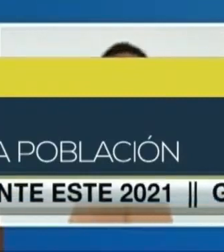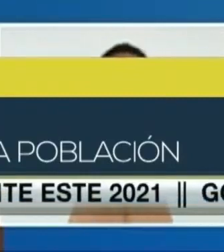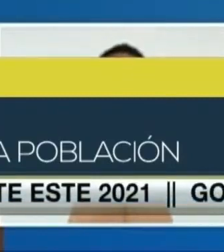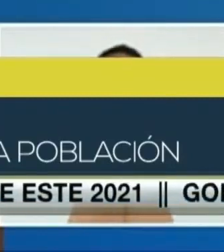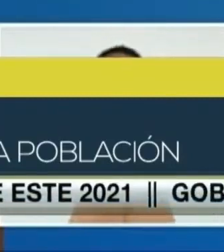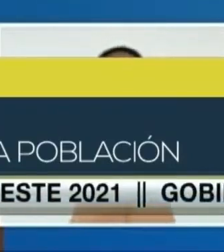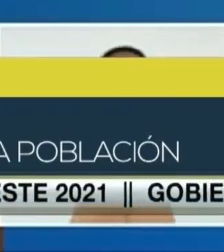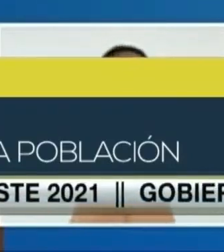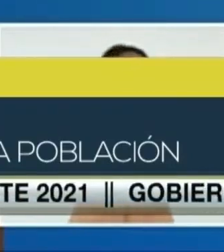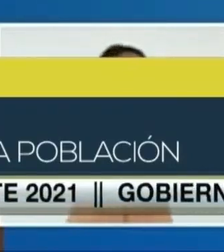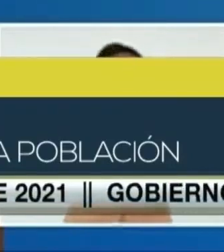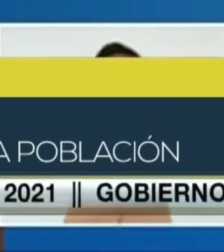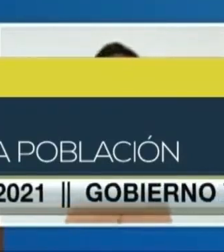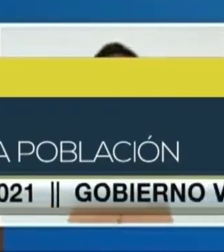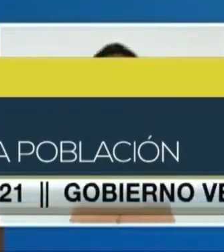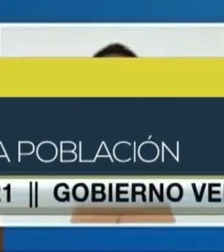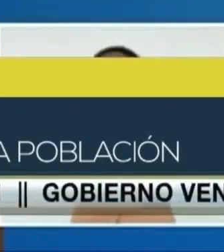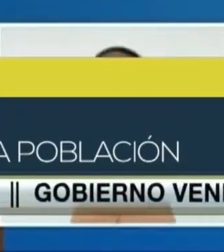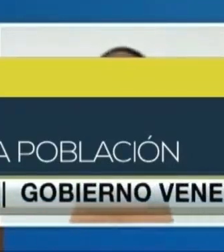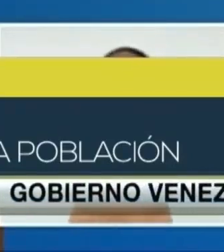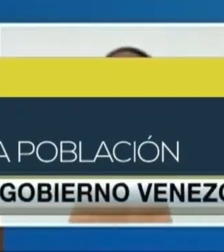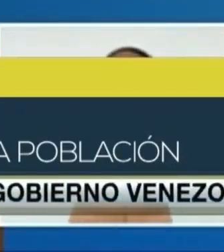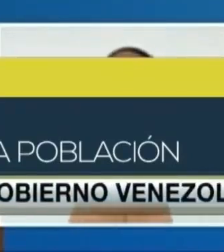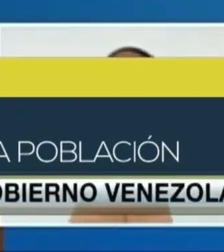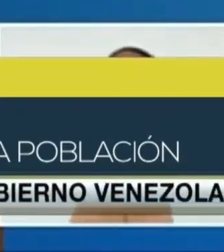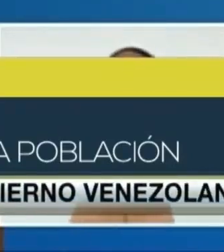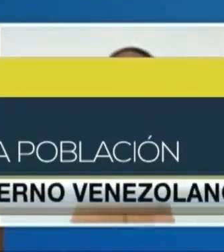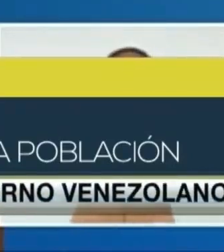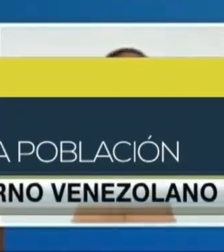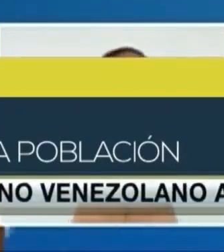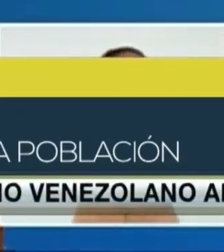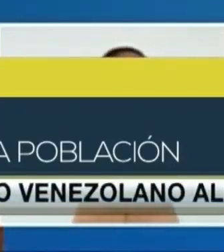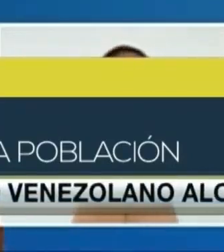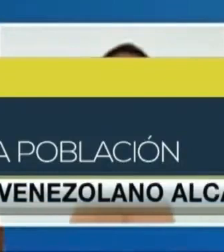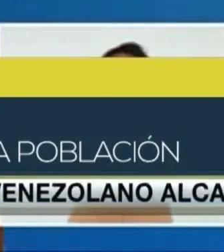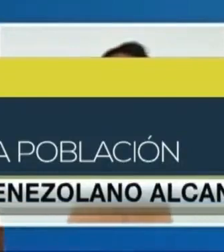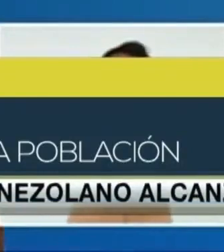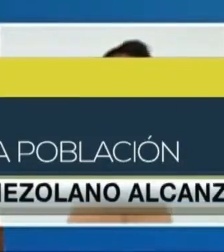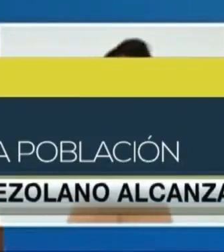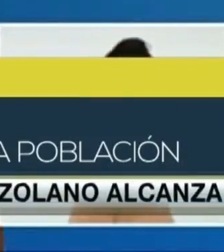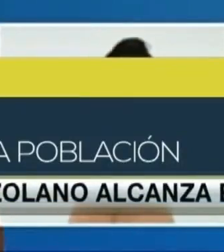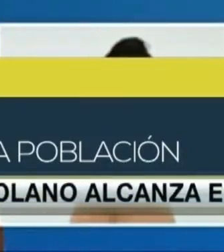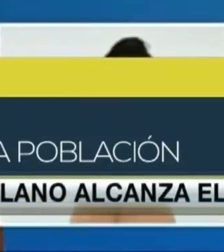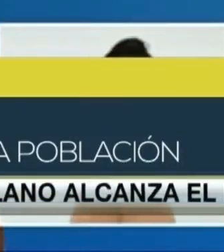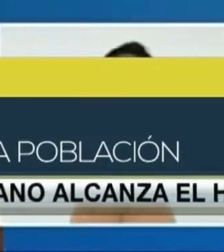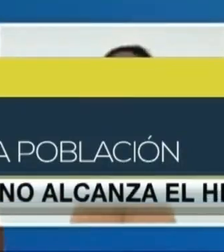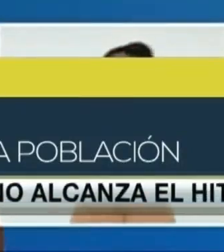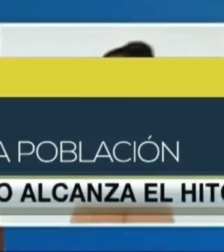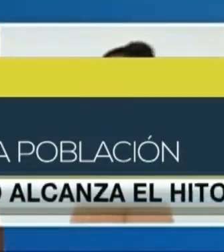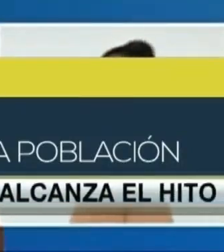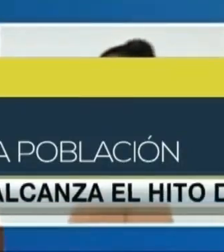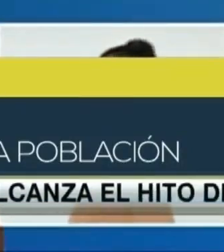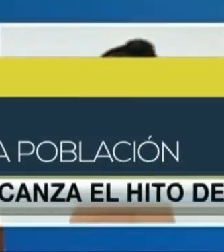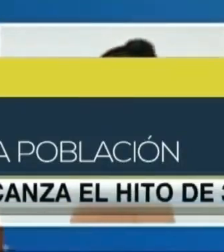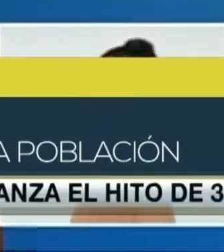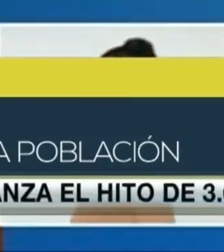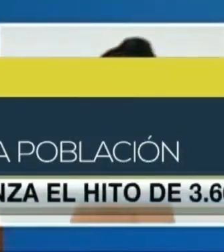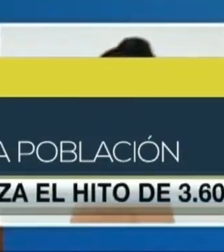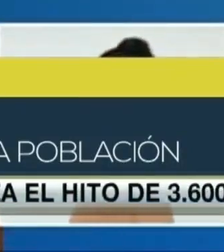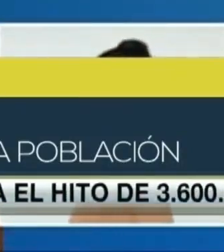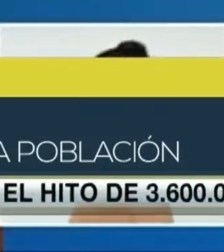entrega y que incluyen cláusulas draconianas en los contratos precisamente para